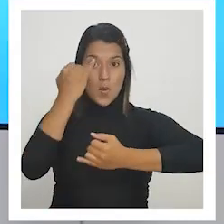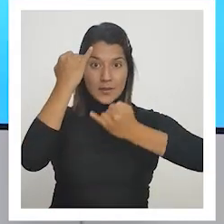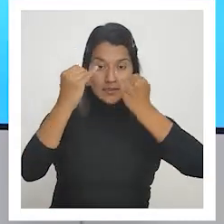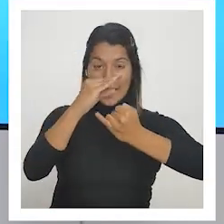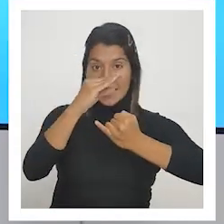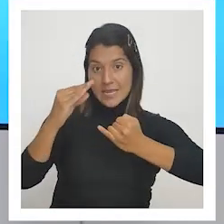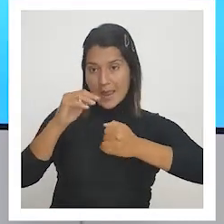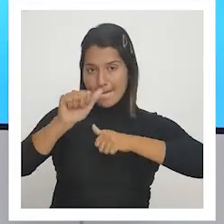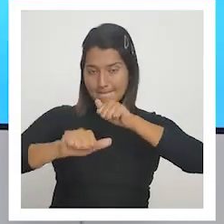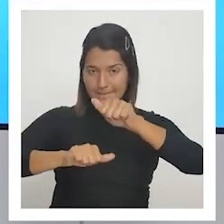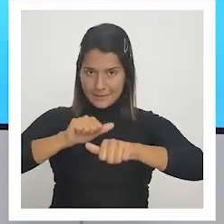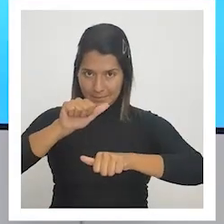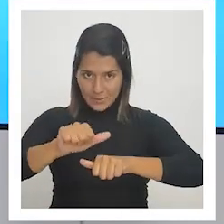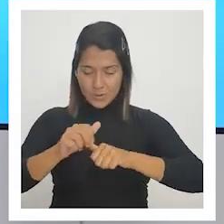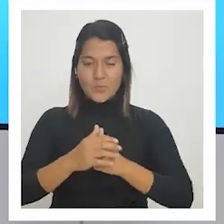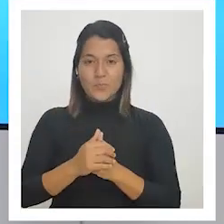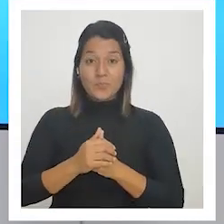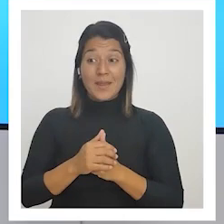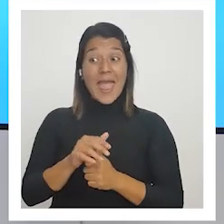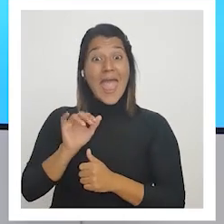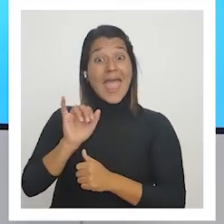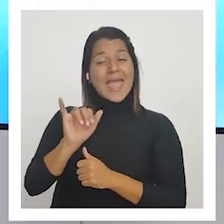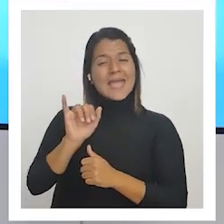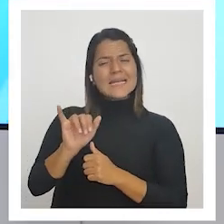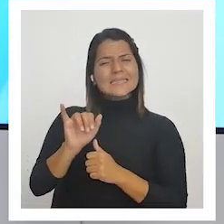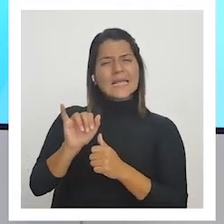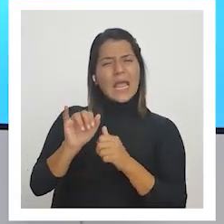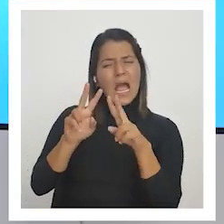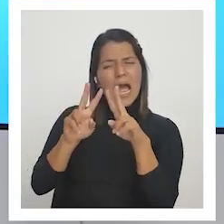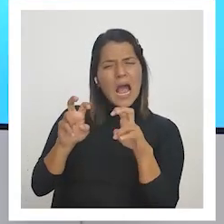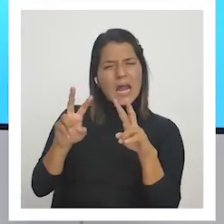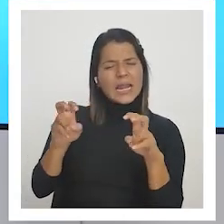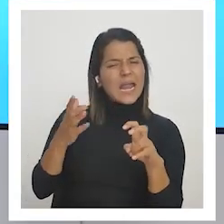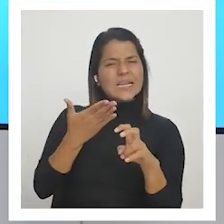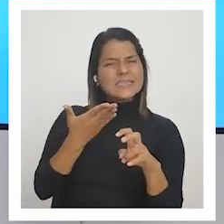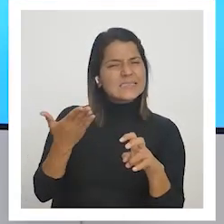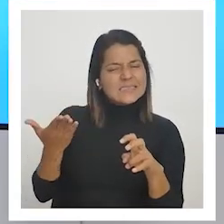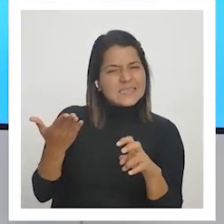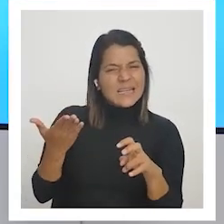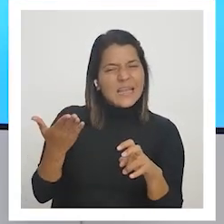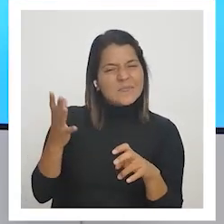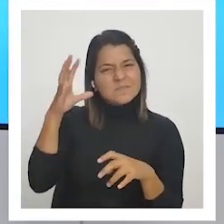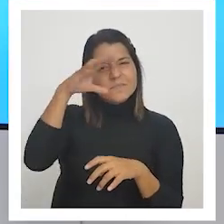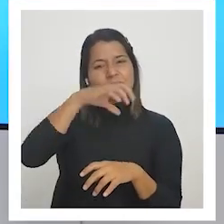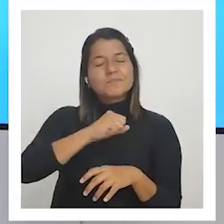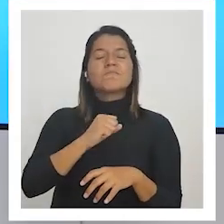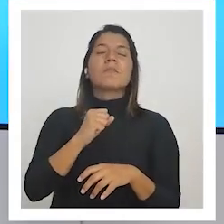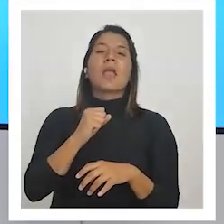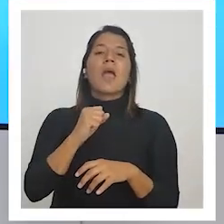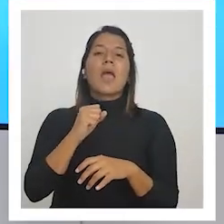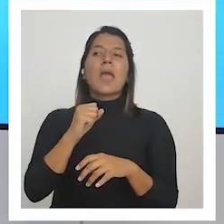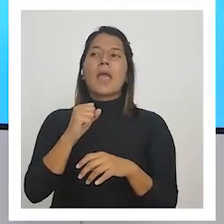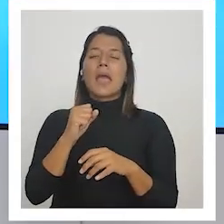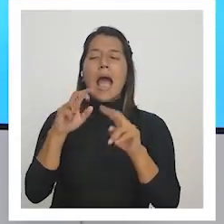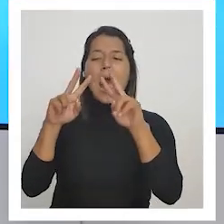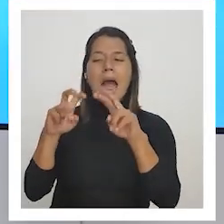que se plantea situaciones como qué tan fácil o tan